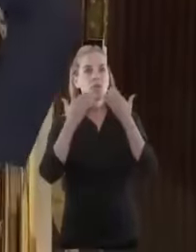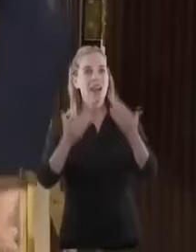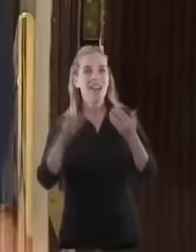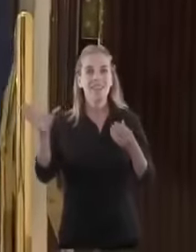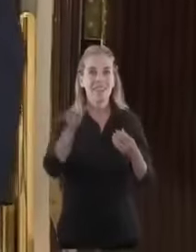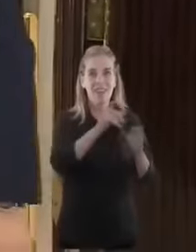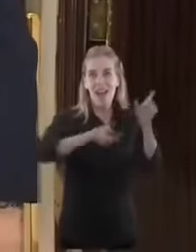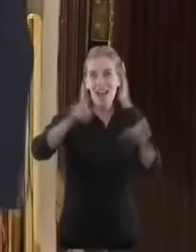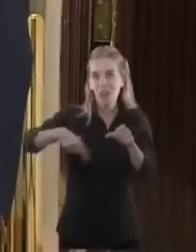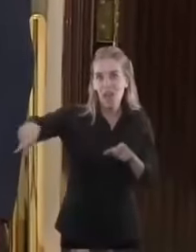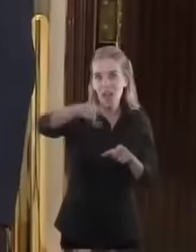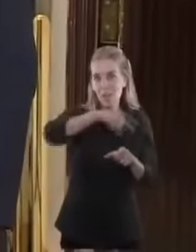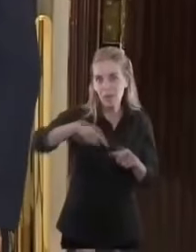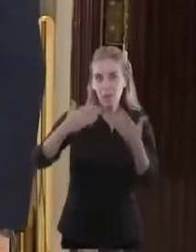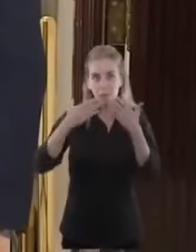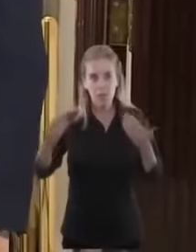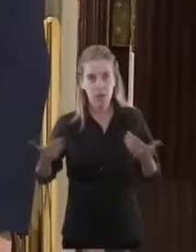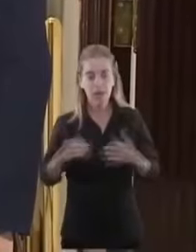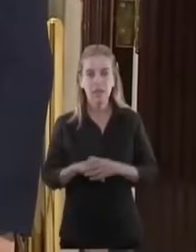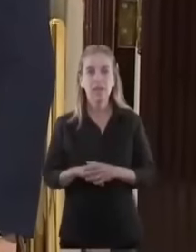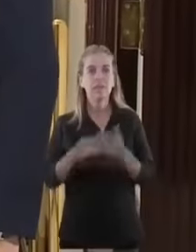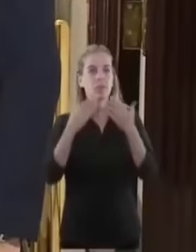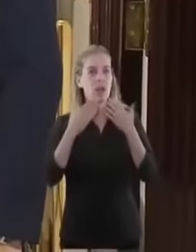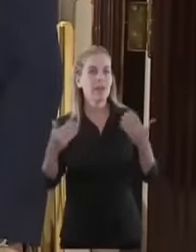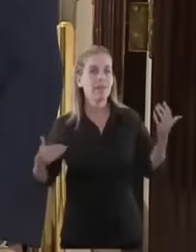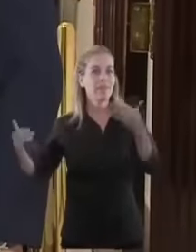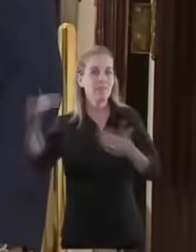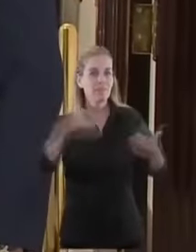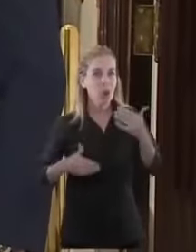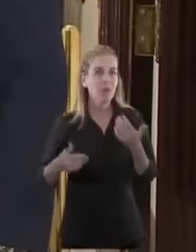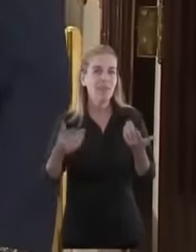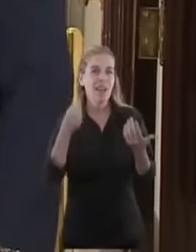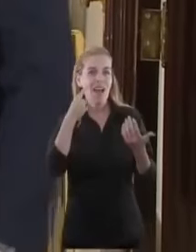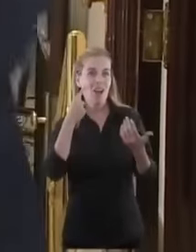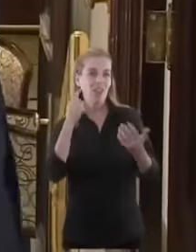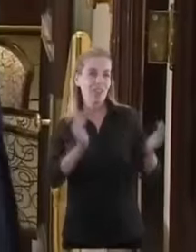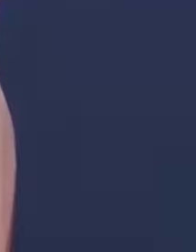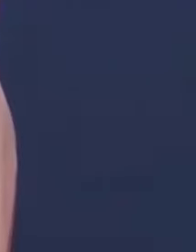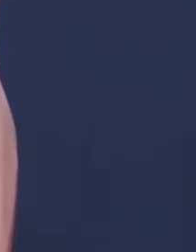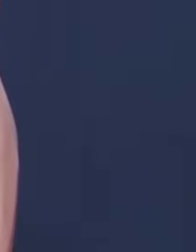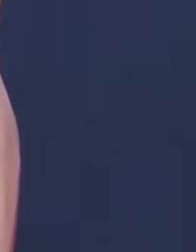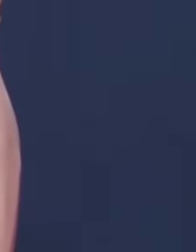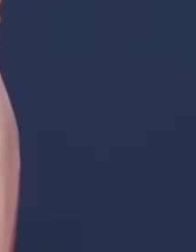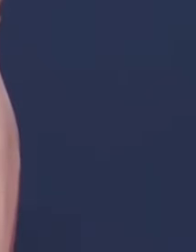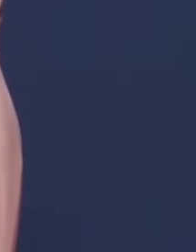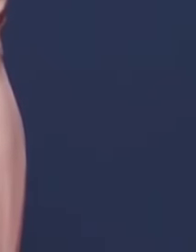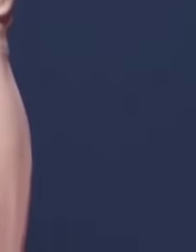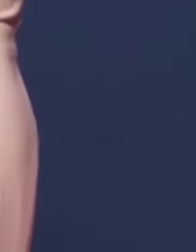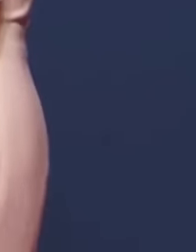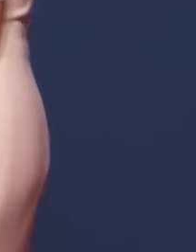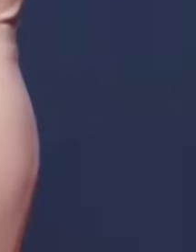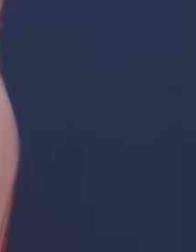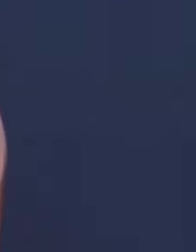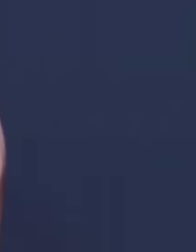por Alberto Fernández quien creó en 2019 el Ministerio de las mujeres géneros y diversidad ministerio que